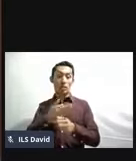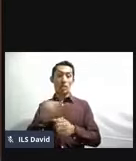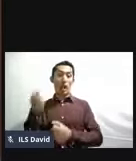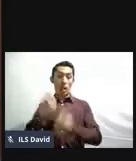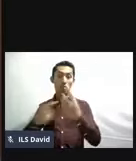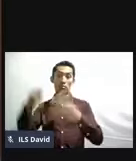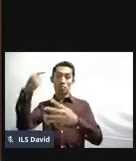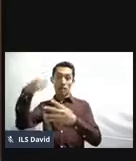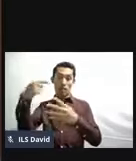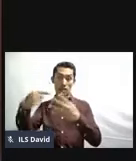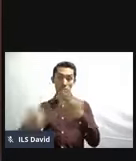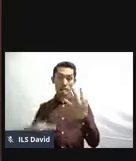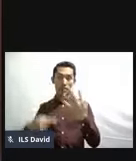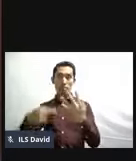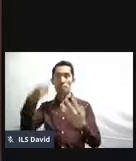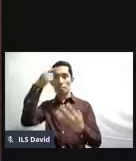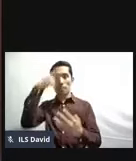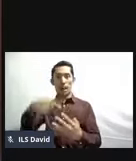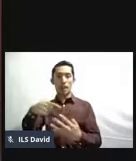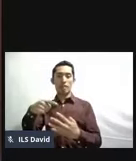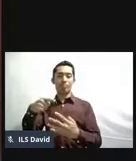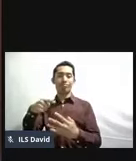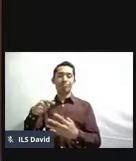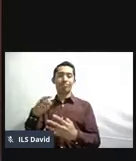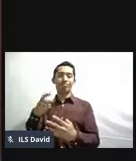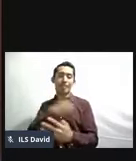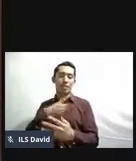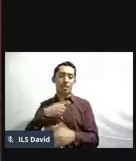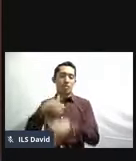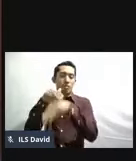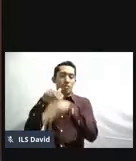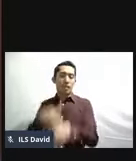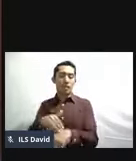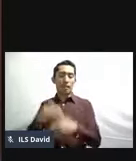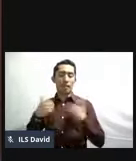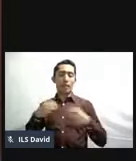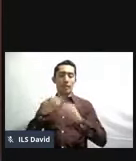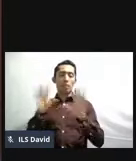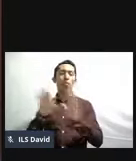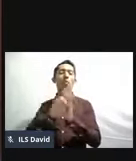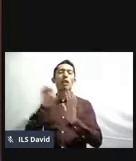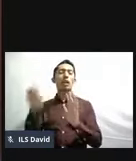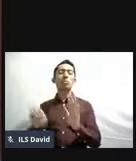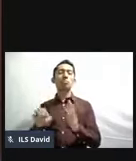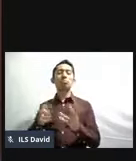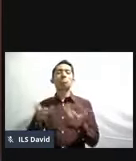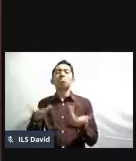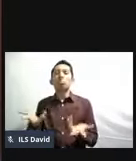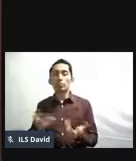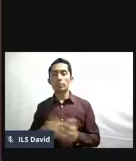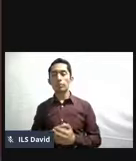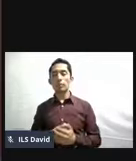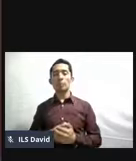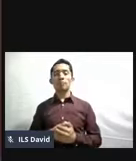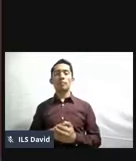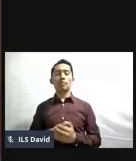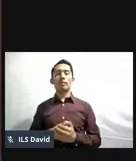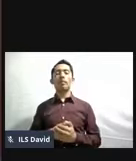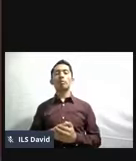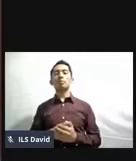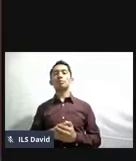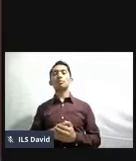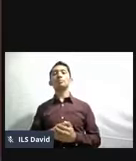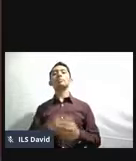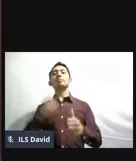a otras personas. Voy a ser más específica. Primeramente decirles, cuando